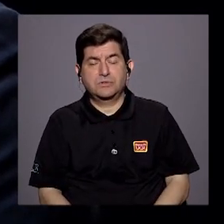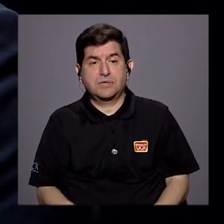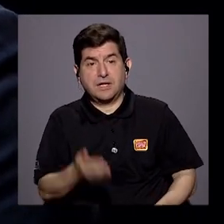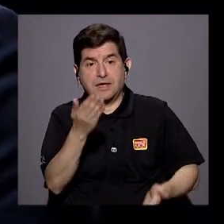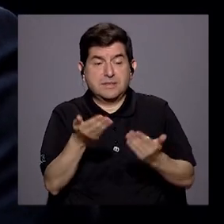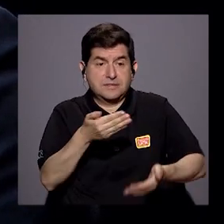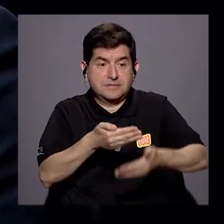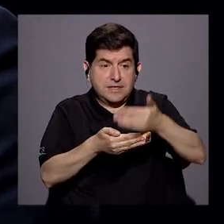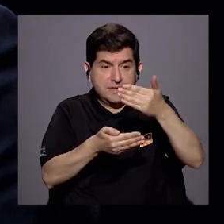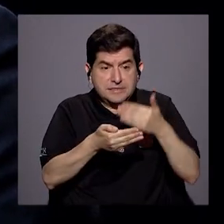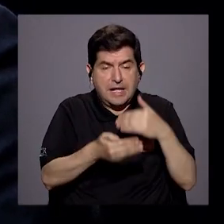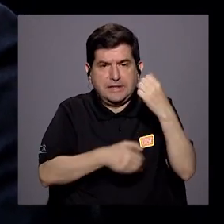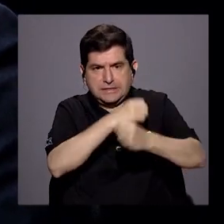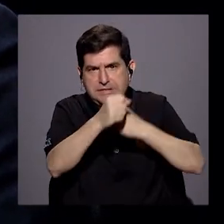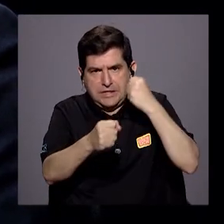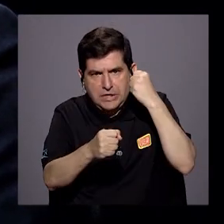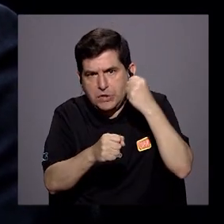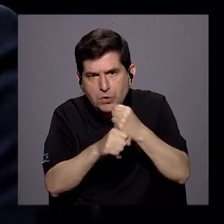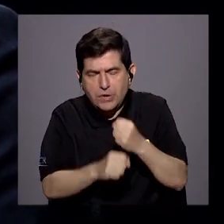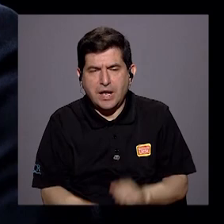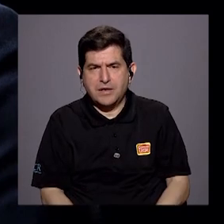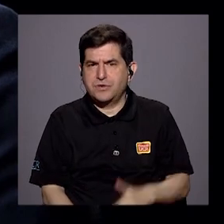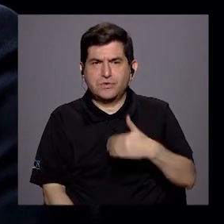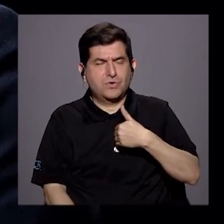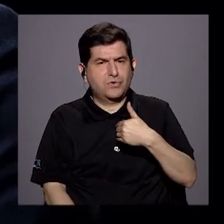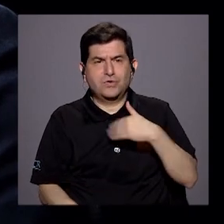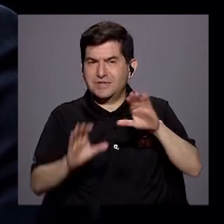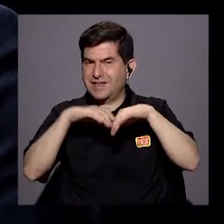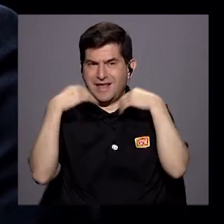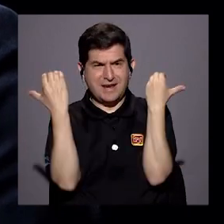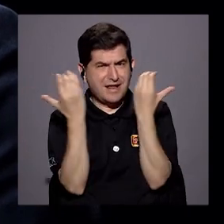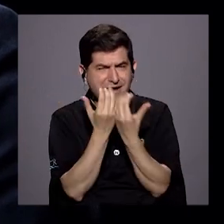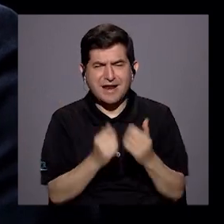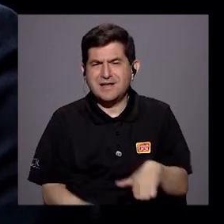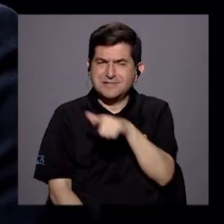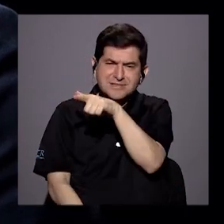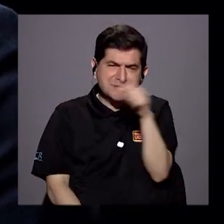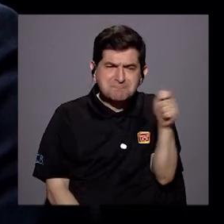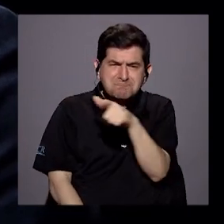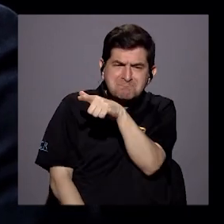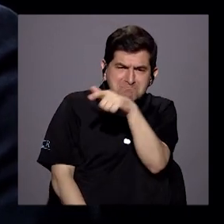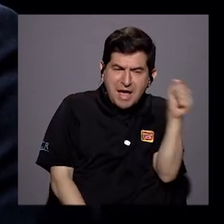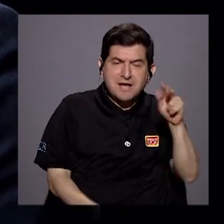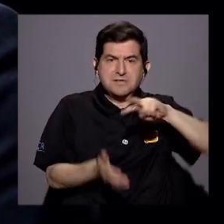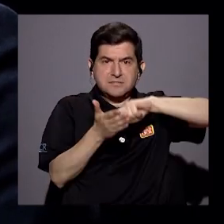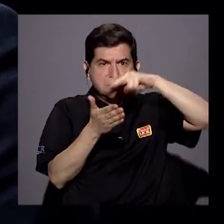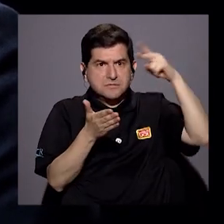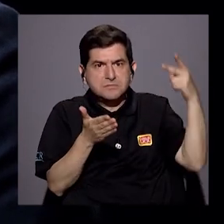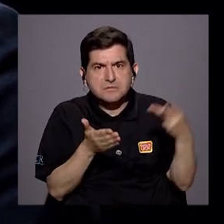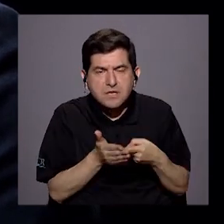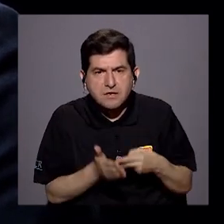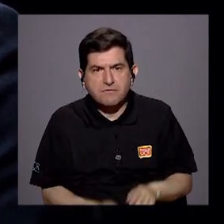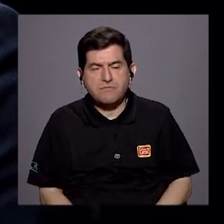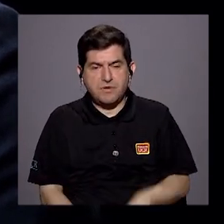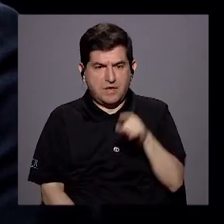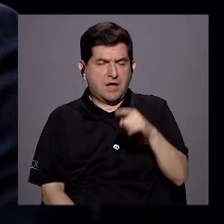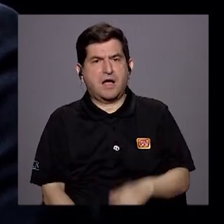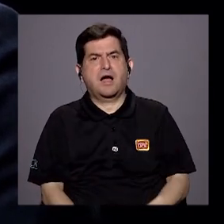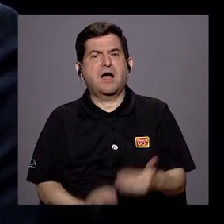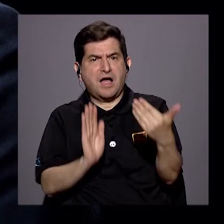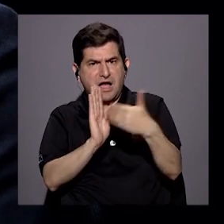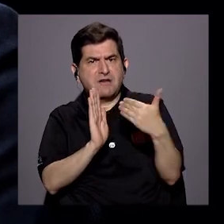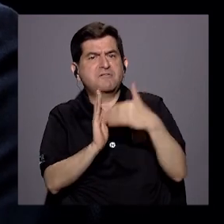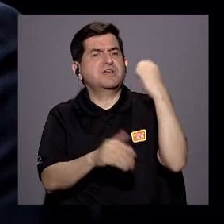acaba haber pasado un año en el que de algún modo no recibir clases durante tantos meses significa un